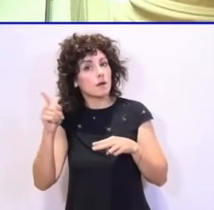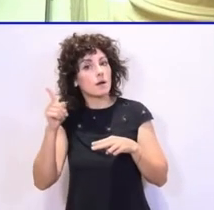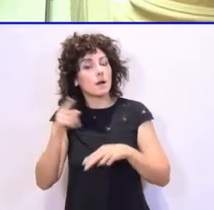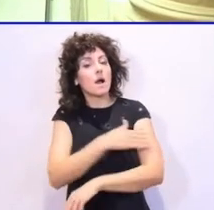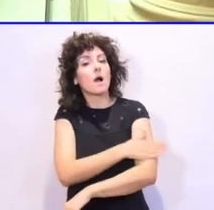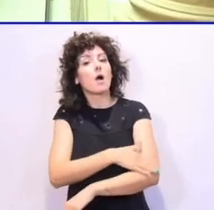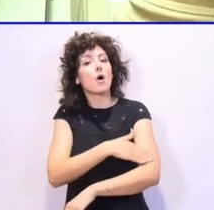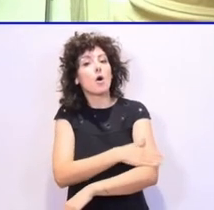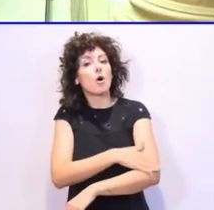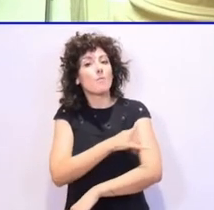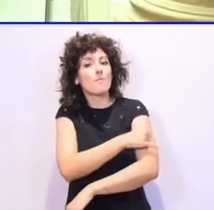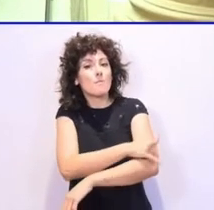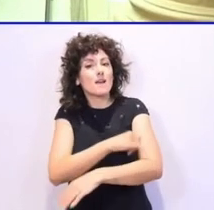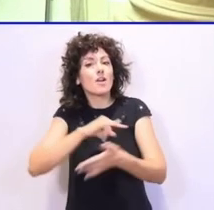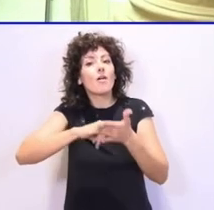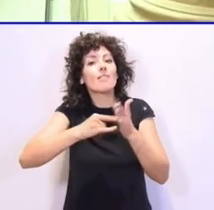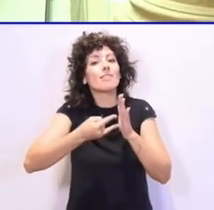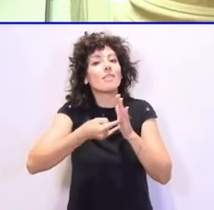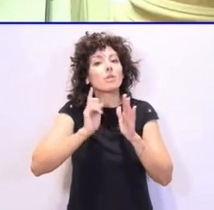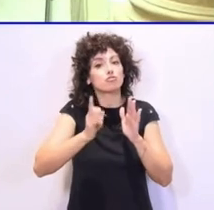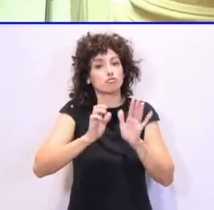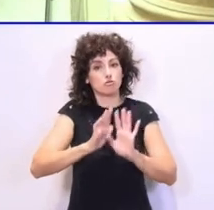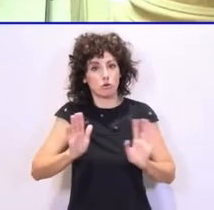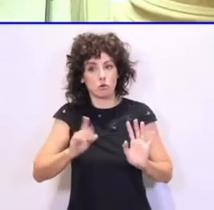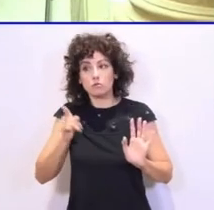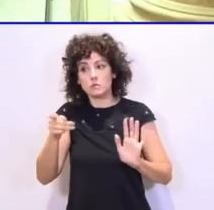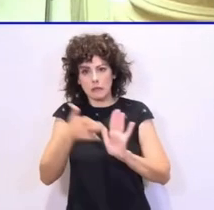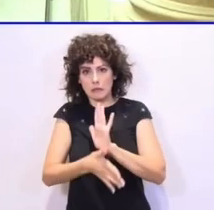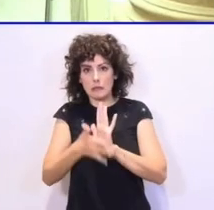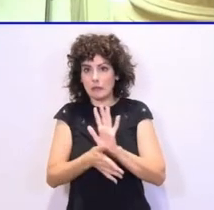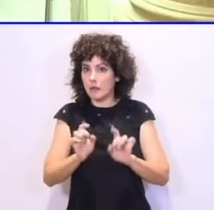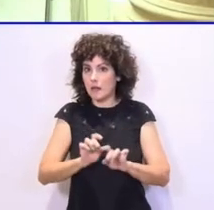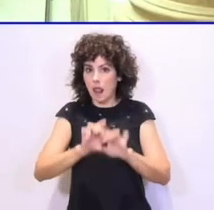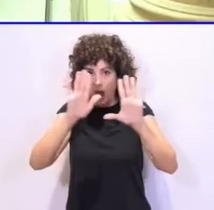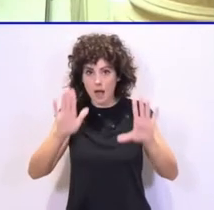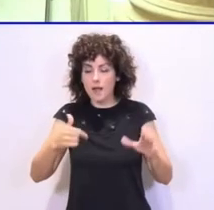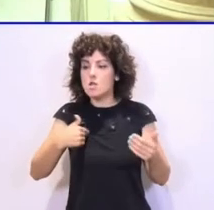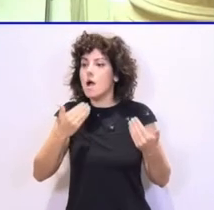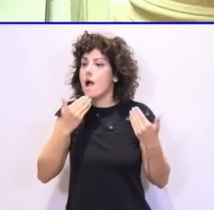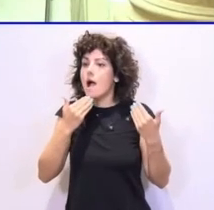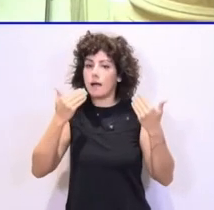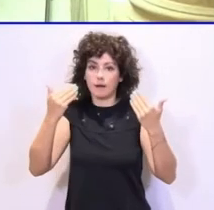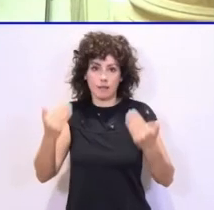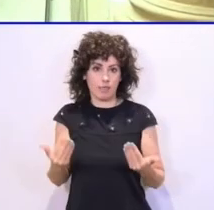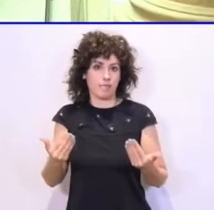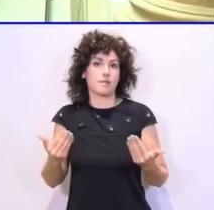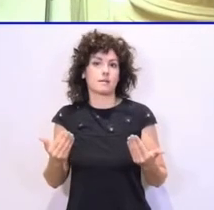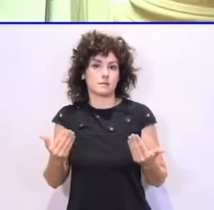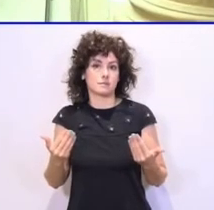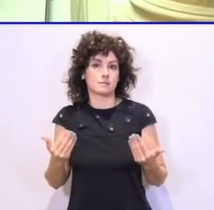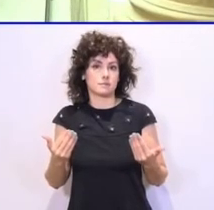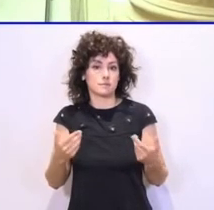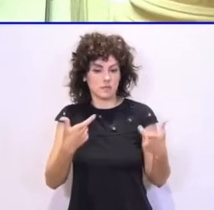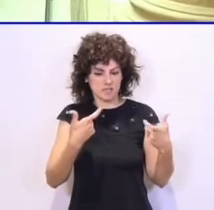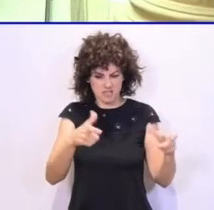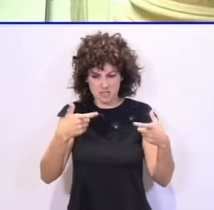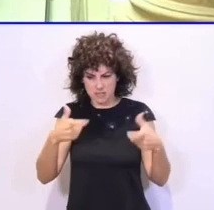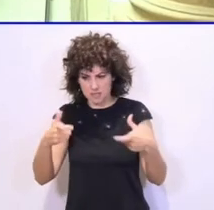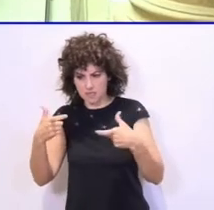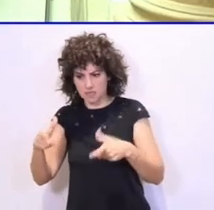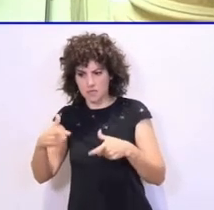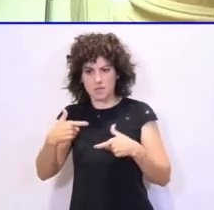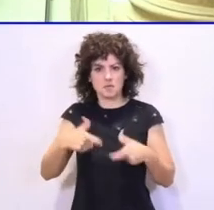Rioja en el ámbito técnico y usted lo explicaba claramente Yo le agradezco que nos haga este este desglose del